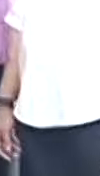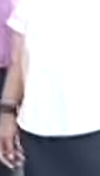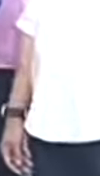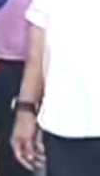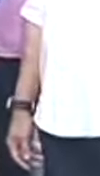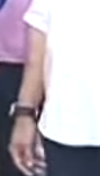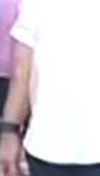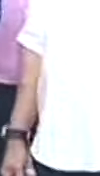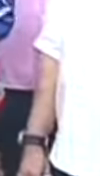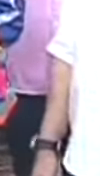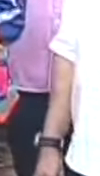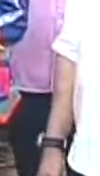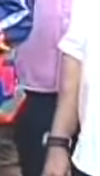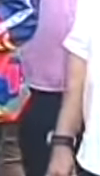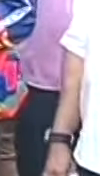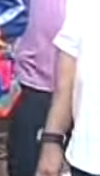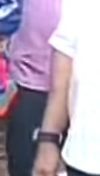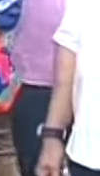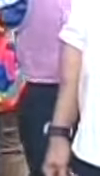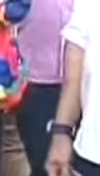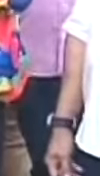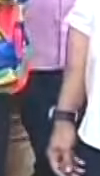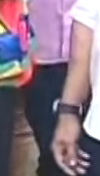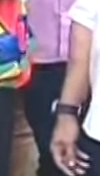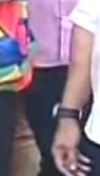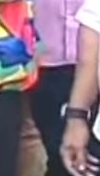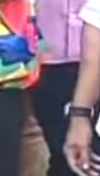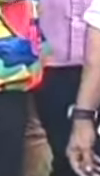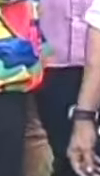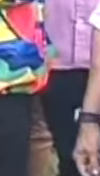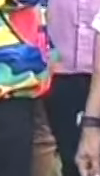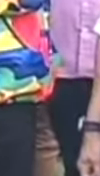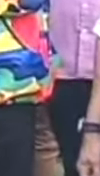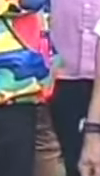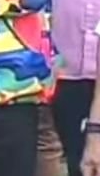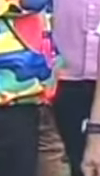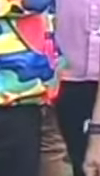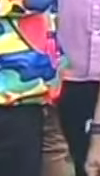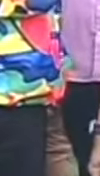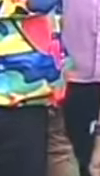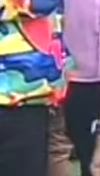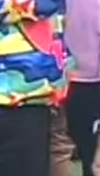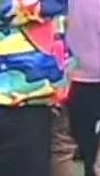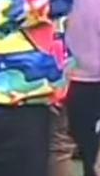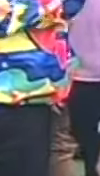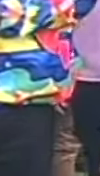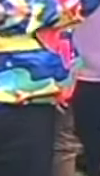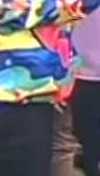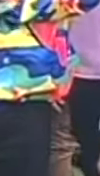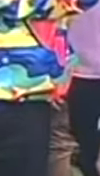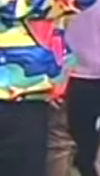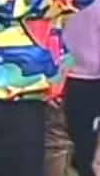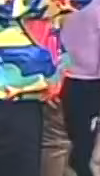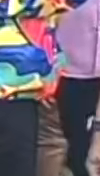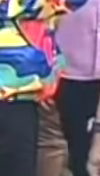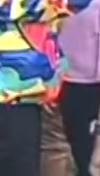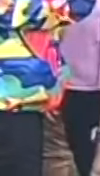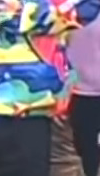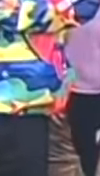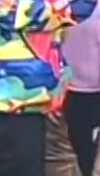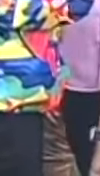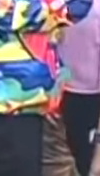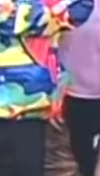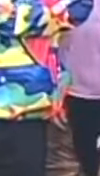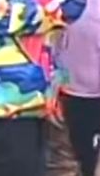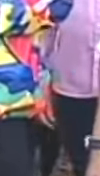y las empresas de la agroindustria. Vemos entonces también cómo comparte a esta hora el jefe de estado Nicolás Maduro Moros con